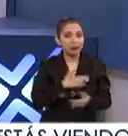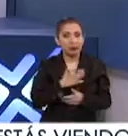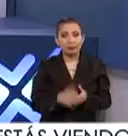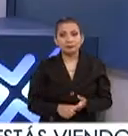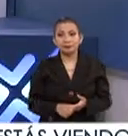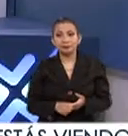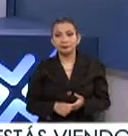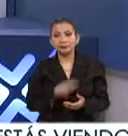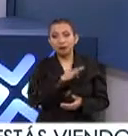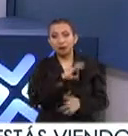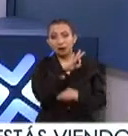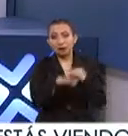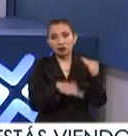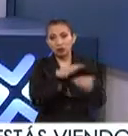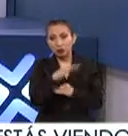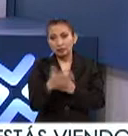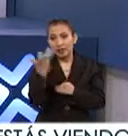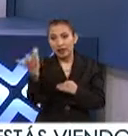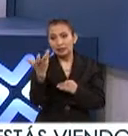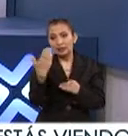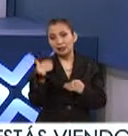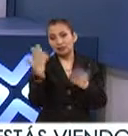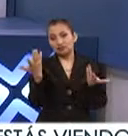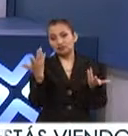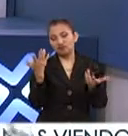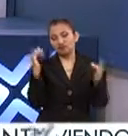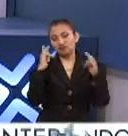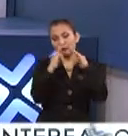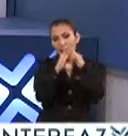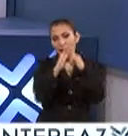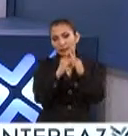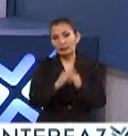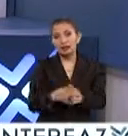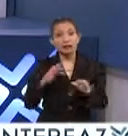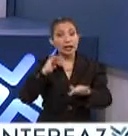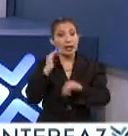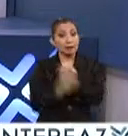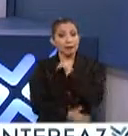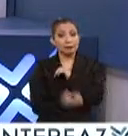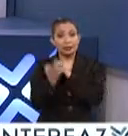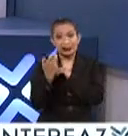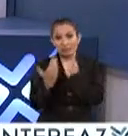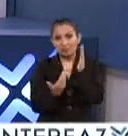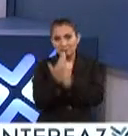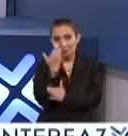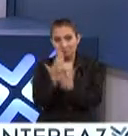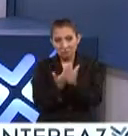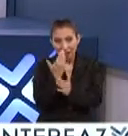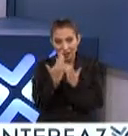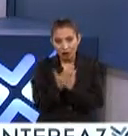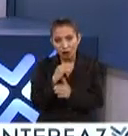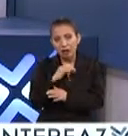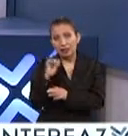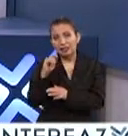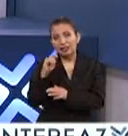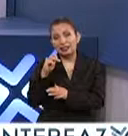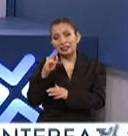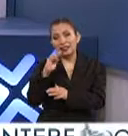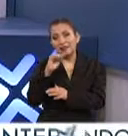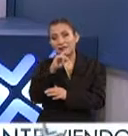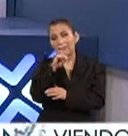pues enhorabuena para todos quienes organizan estos eventos. Y bueno, pues cerramos esta mañana otro programa más